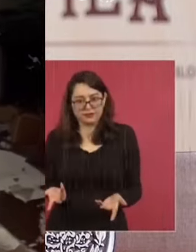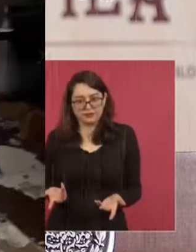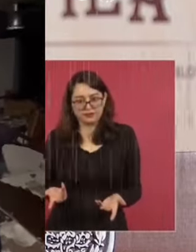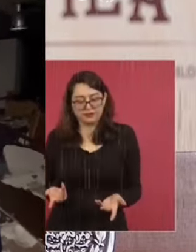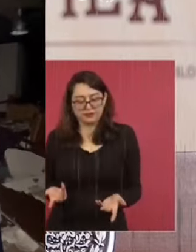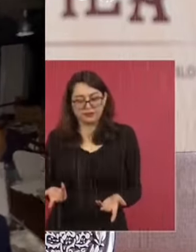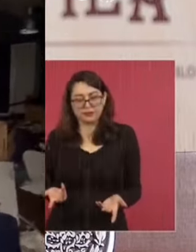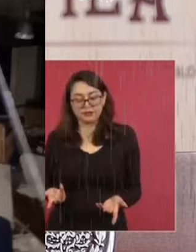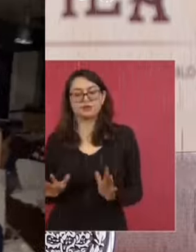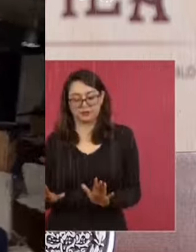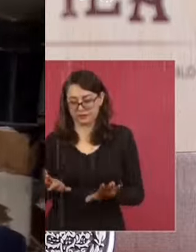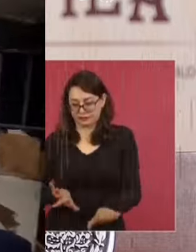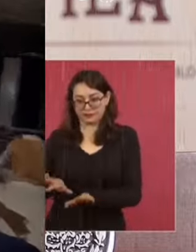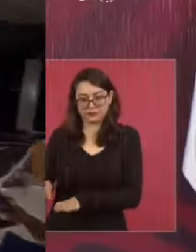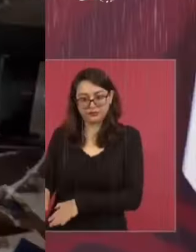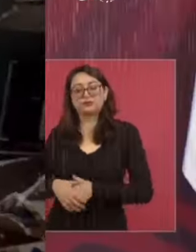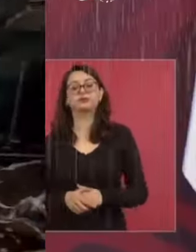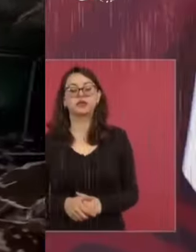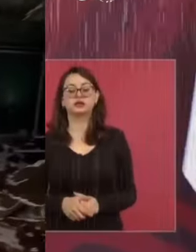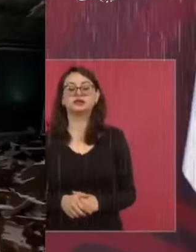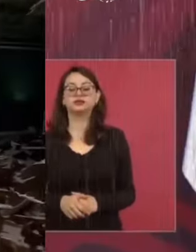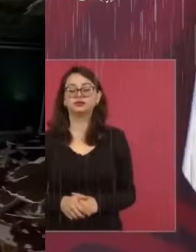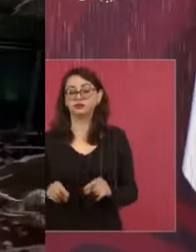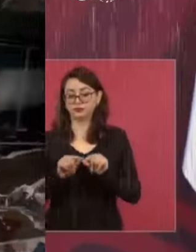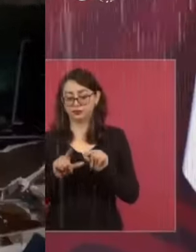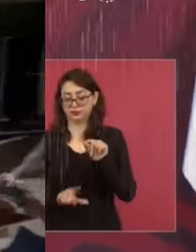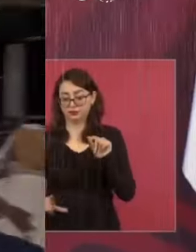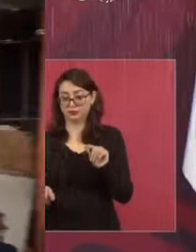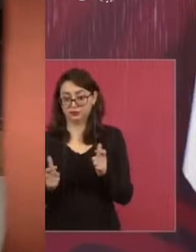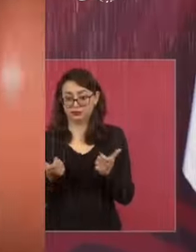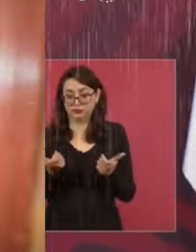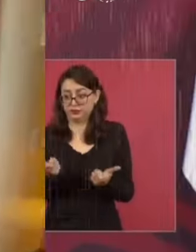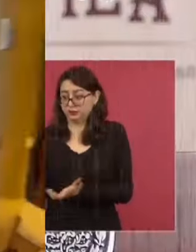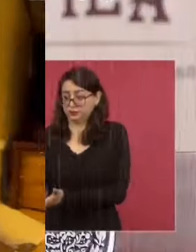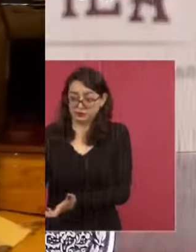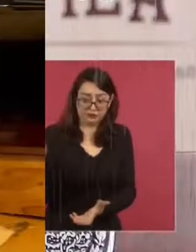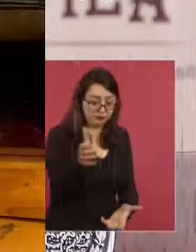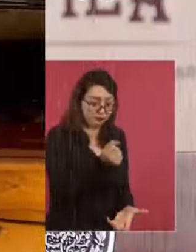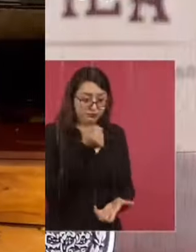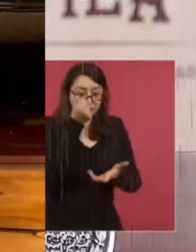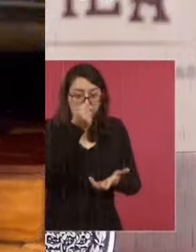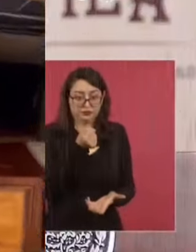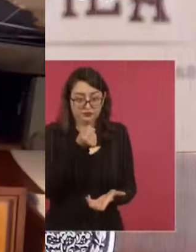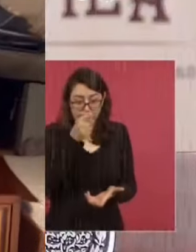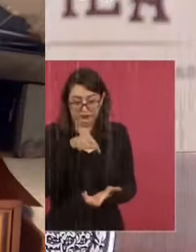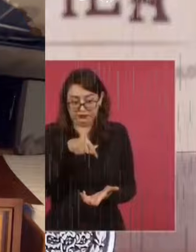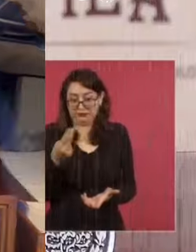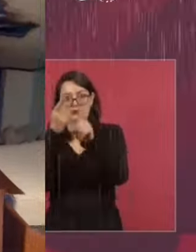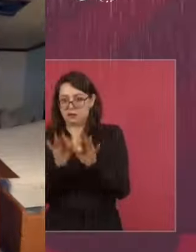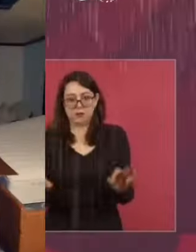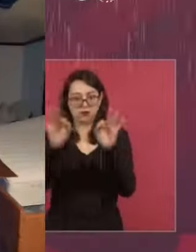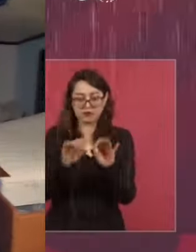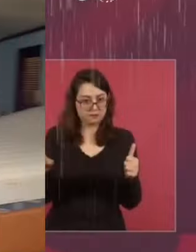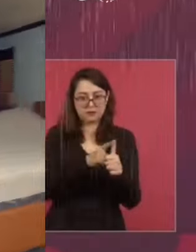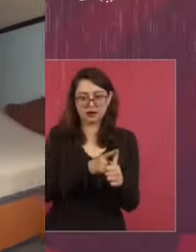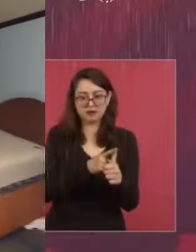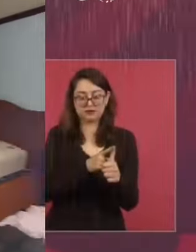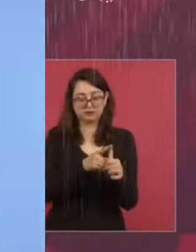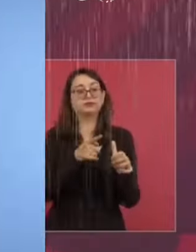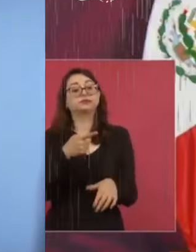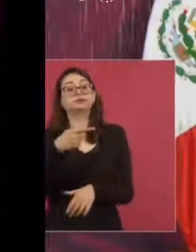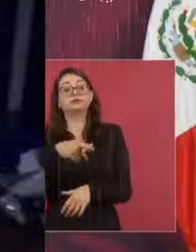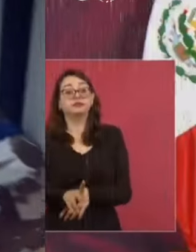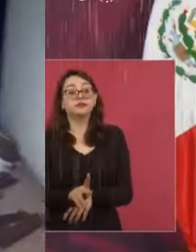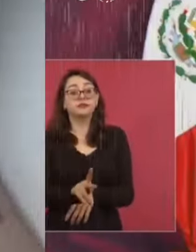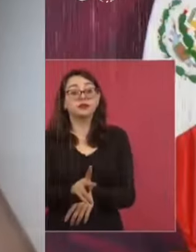Claro, no se puede distribuir la riqueza que no se tiene. Hay que producir la riqueza. Pero